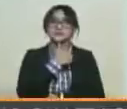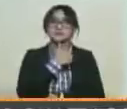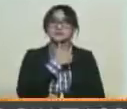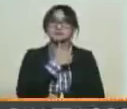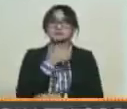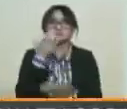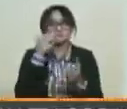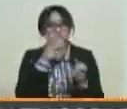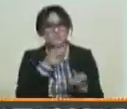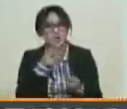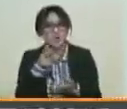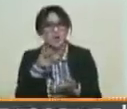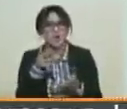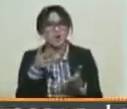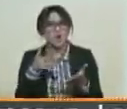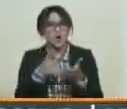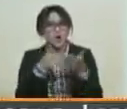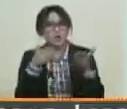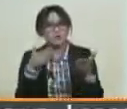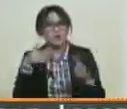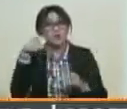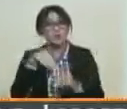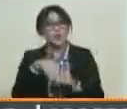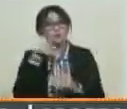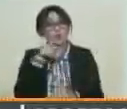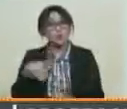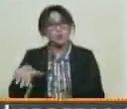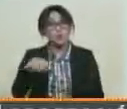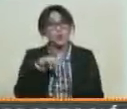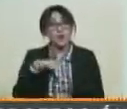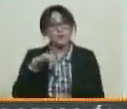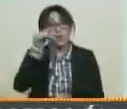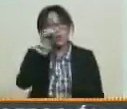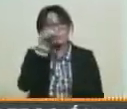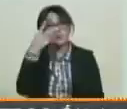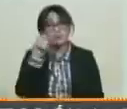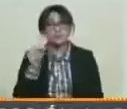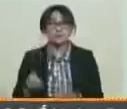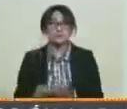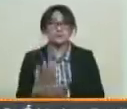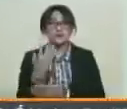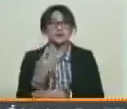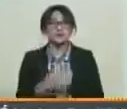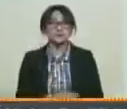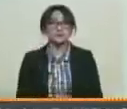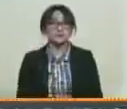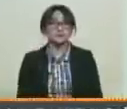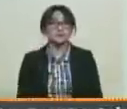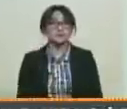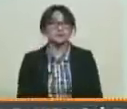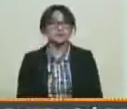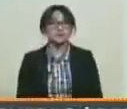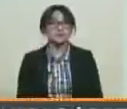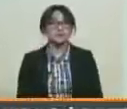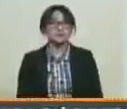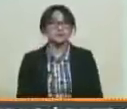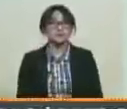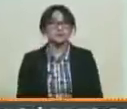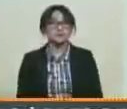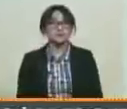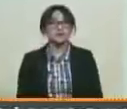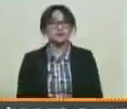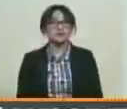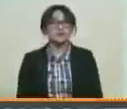mafias y la oligarquía con el voto del pueblo el domingo 20 de mayo. Les pido el voto para hacer